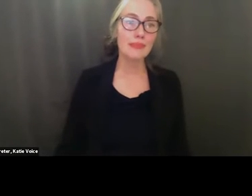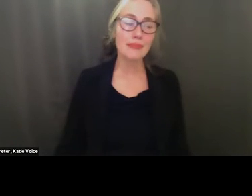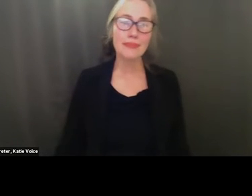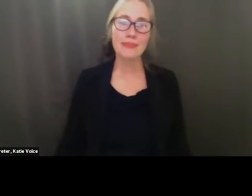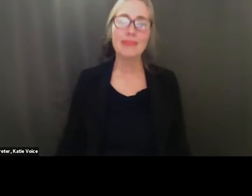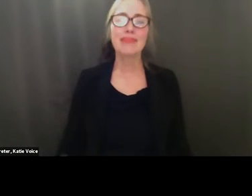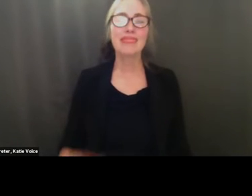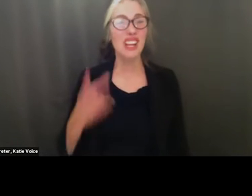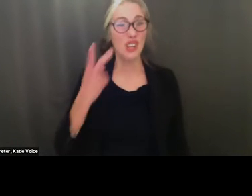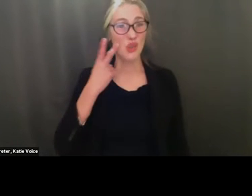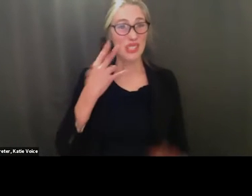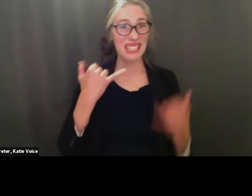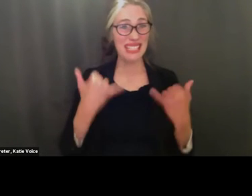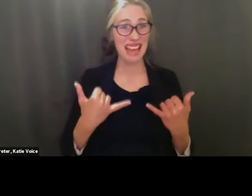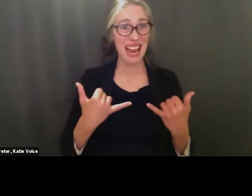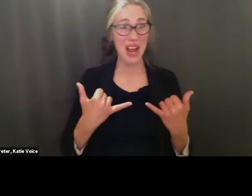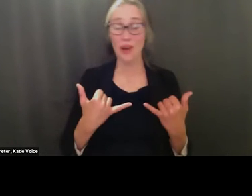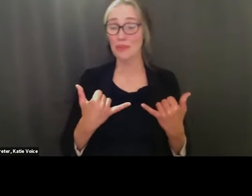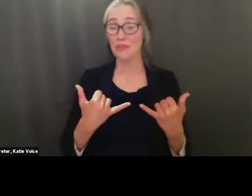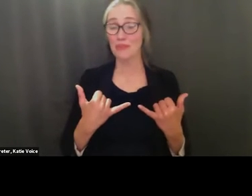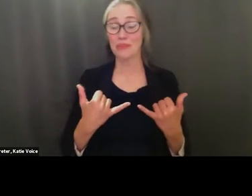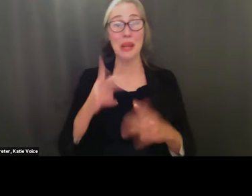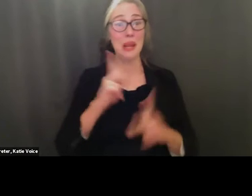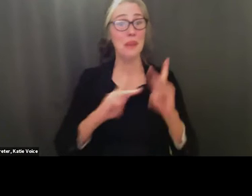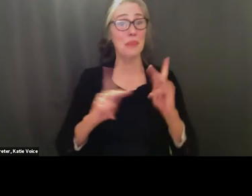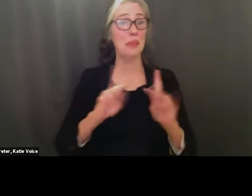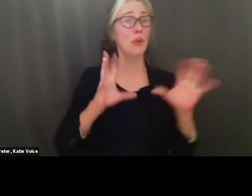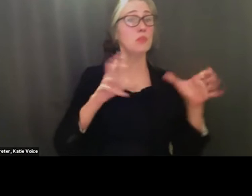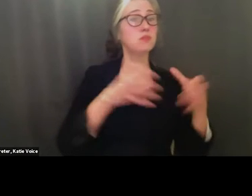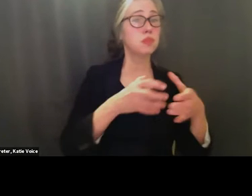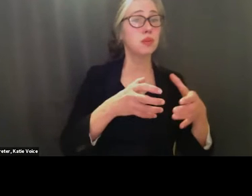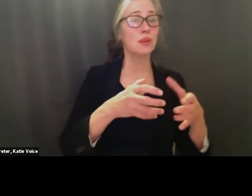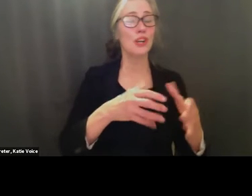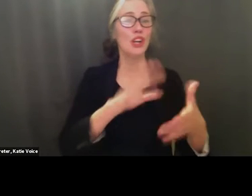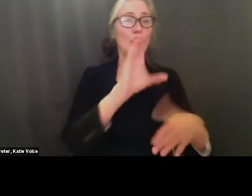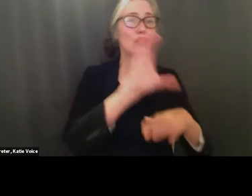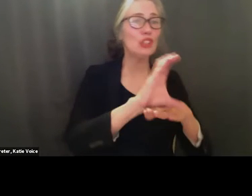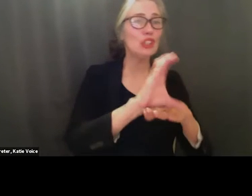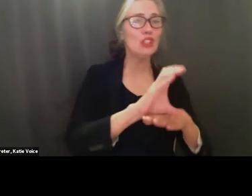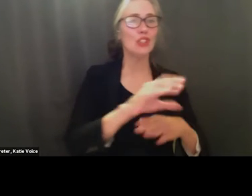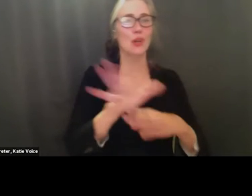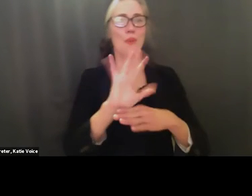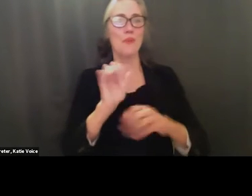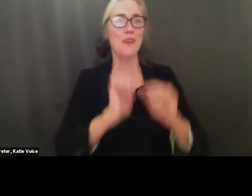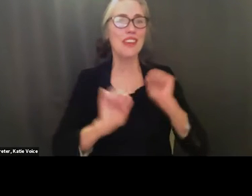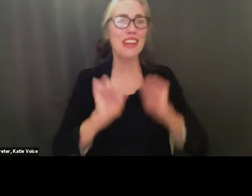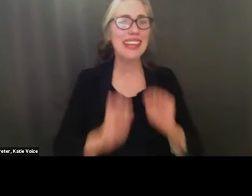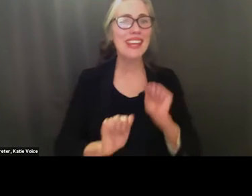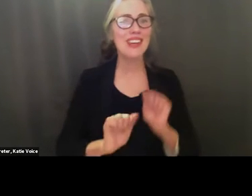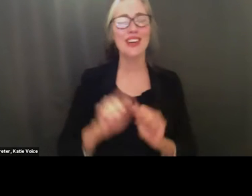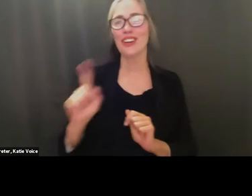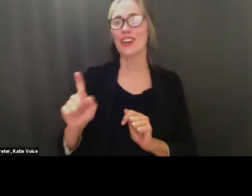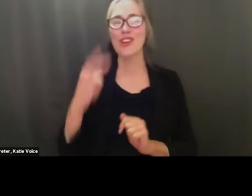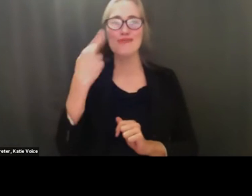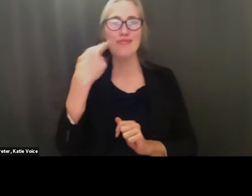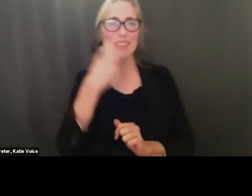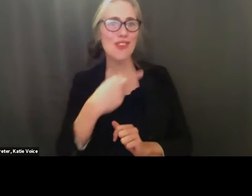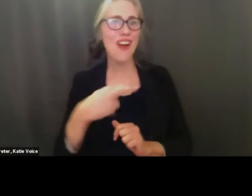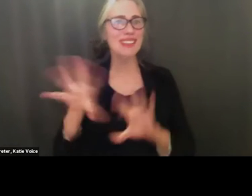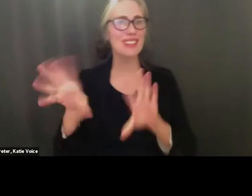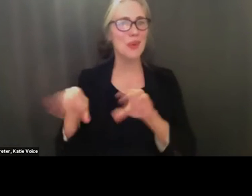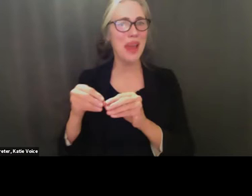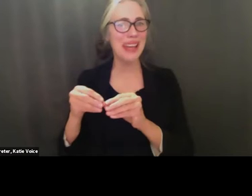Bueno, el distrito reabrió. Las personas están reuniendo en las iglesias, restaurantes, bodas, y los niños